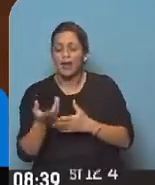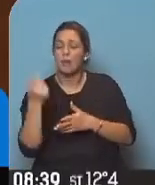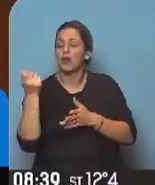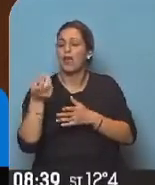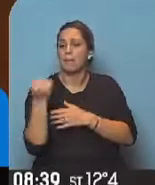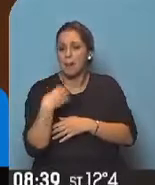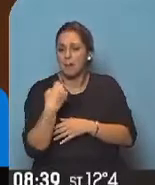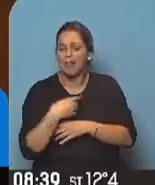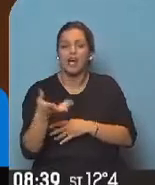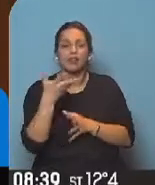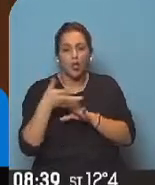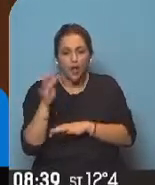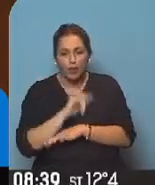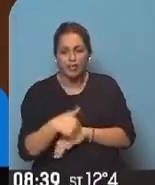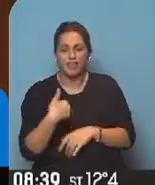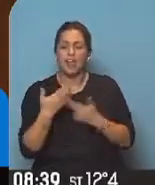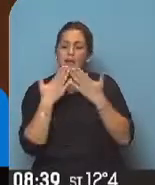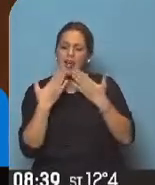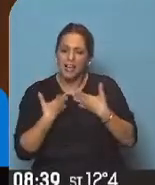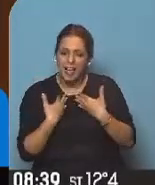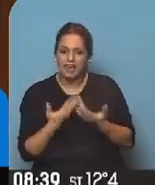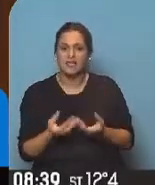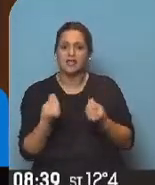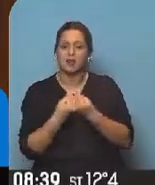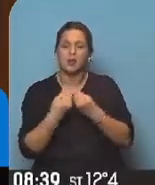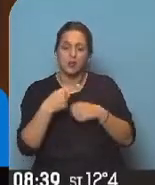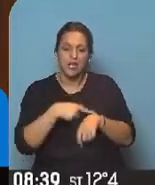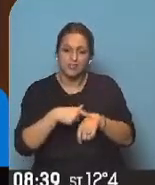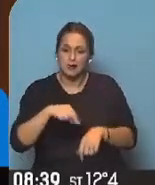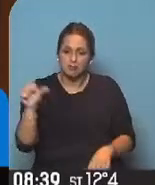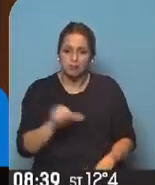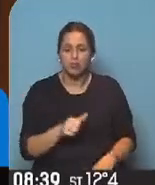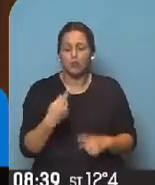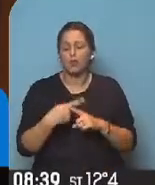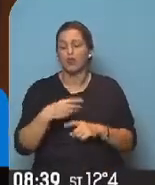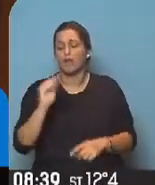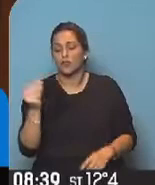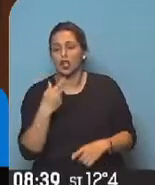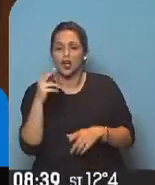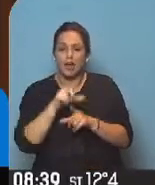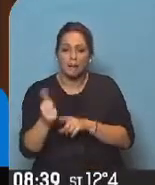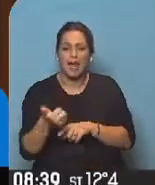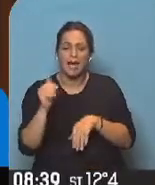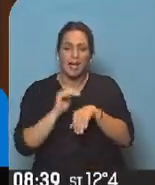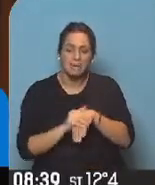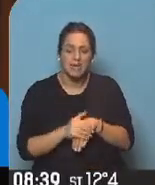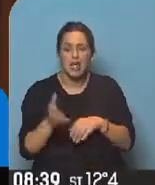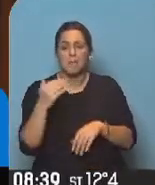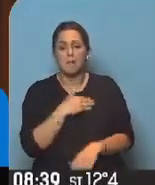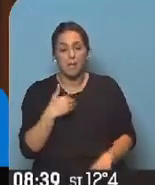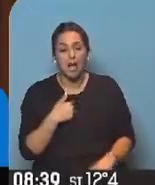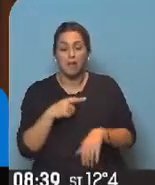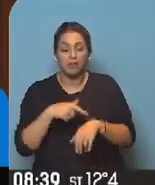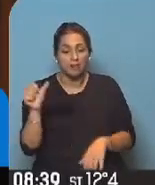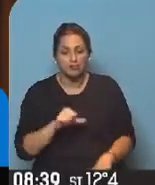días agradeciendo que esto sea así porque muchas no llegaron a tiempo porque muchos perdieron a su mamá su hermana su amiga por no haber llegado a tiempo y después